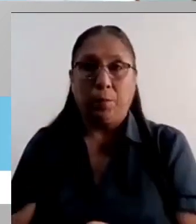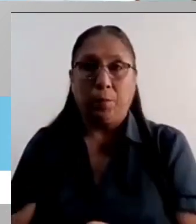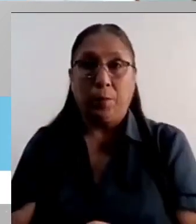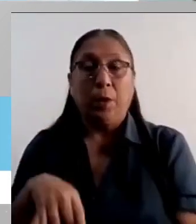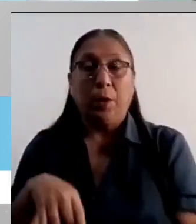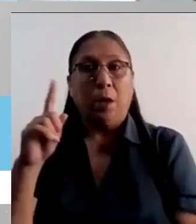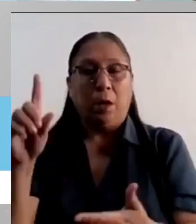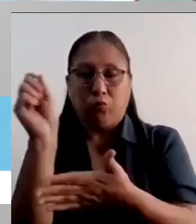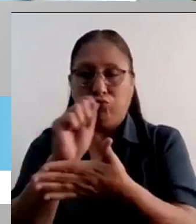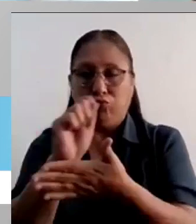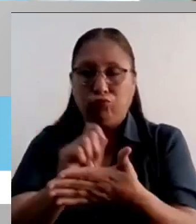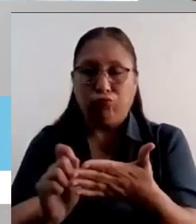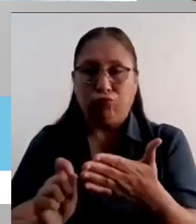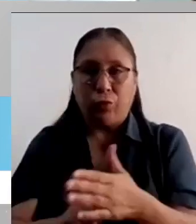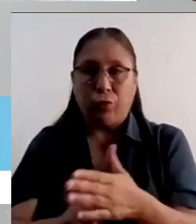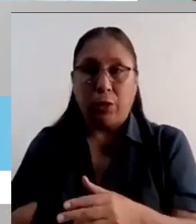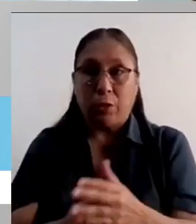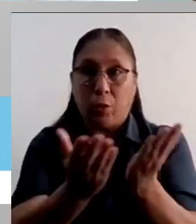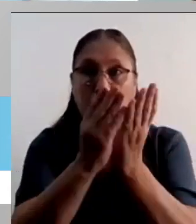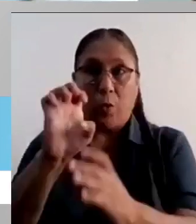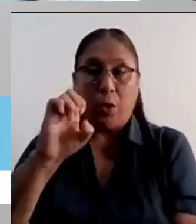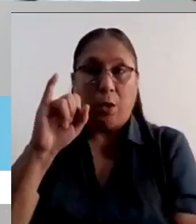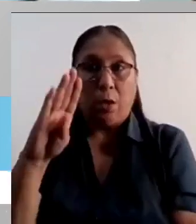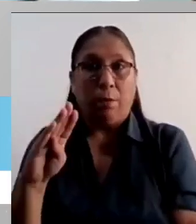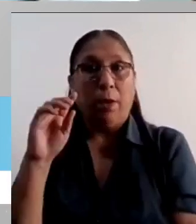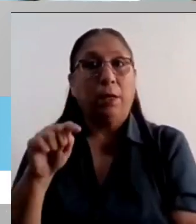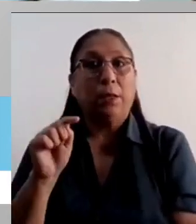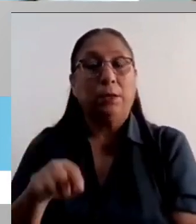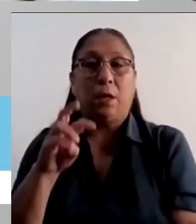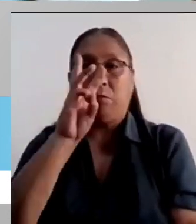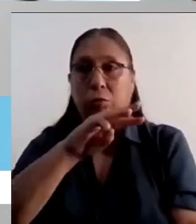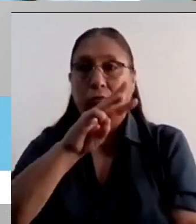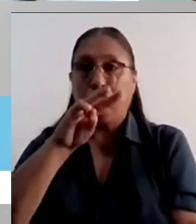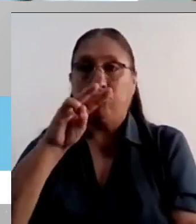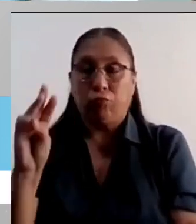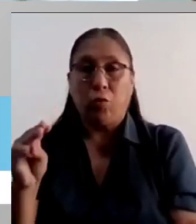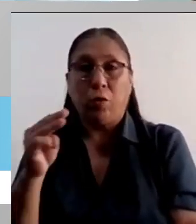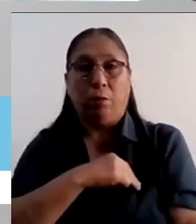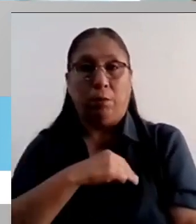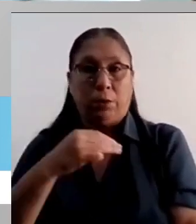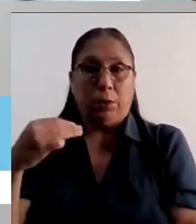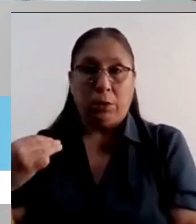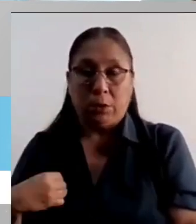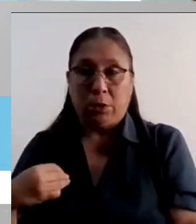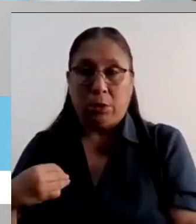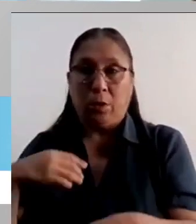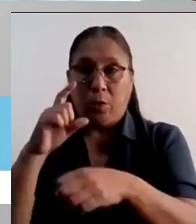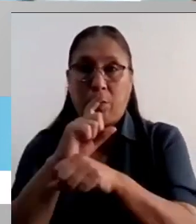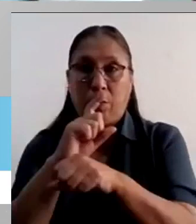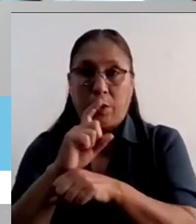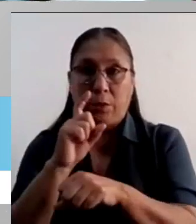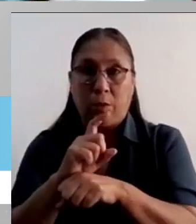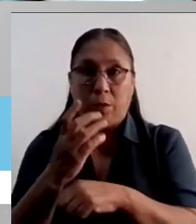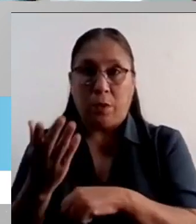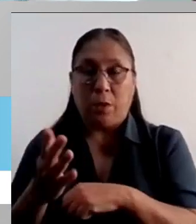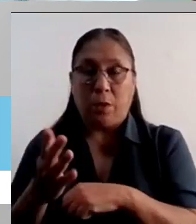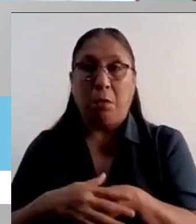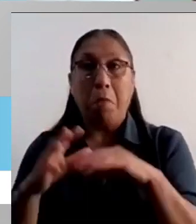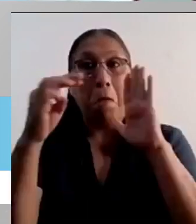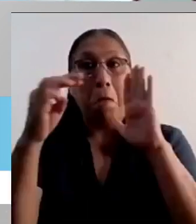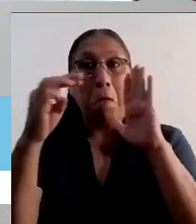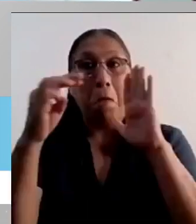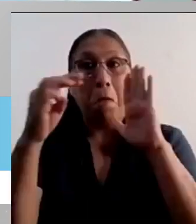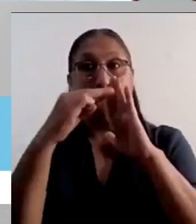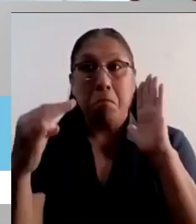de escuelas EIB que está en el portal web del Ministerio de Educación. Y para la matrícula, en